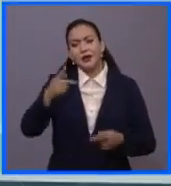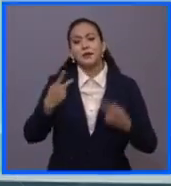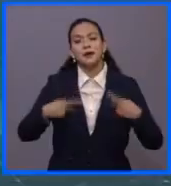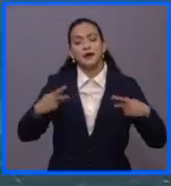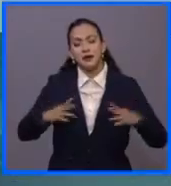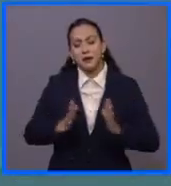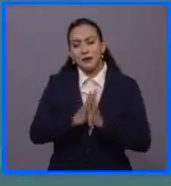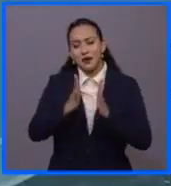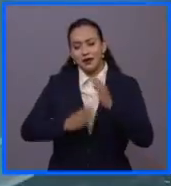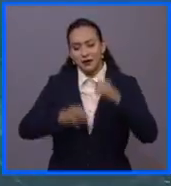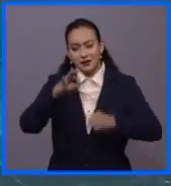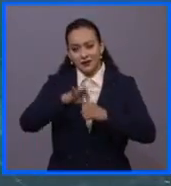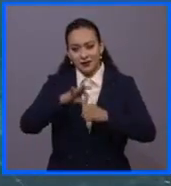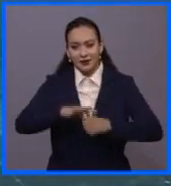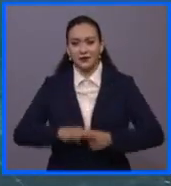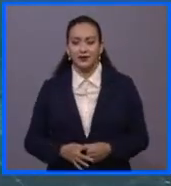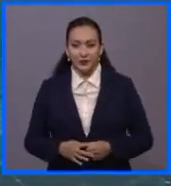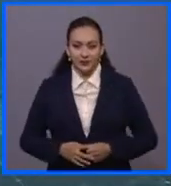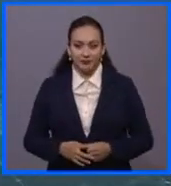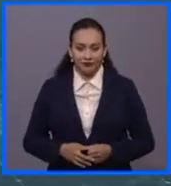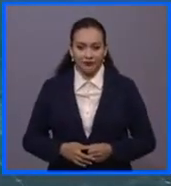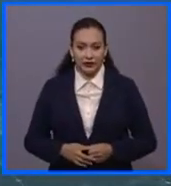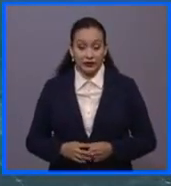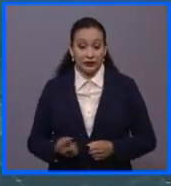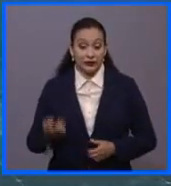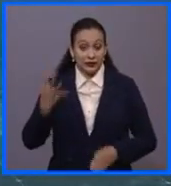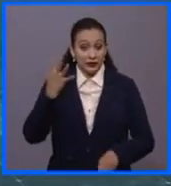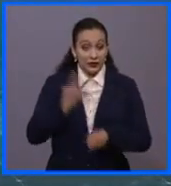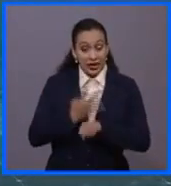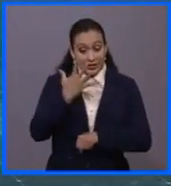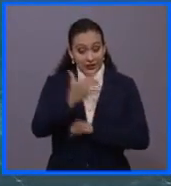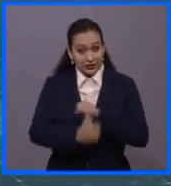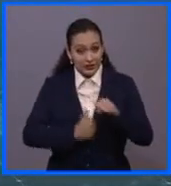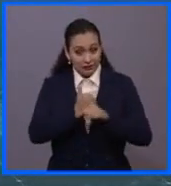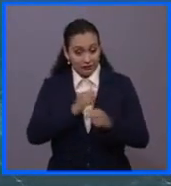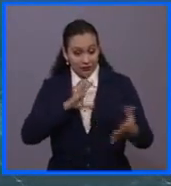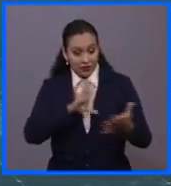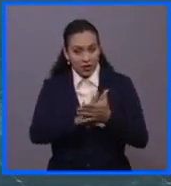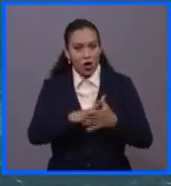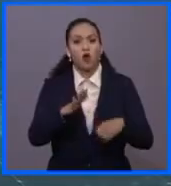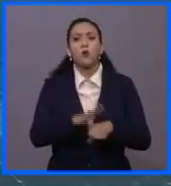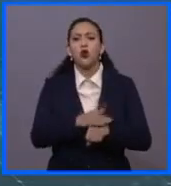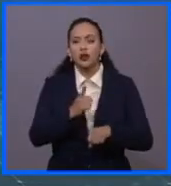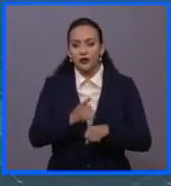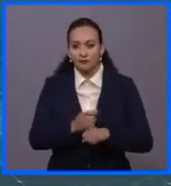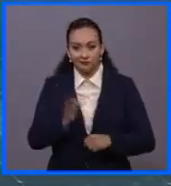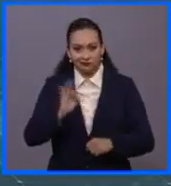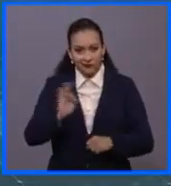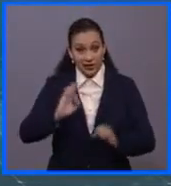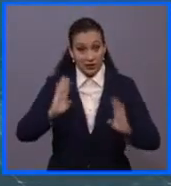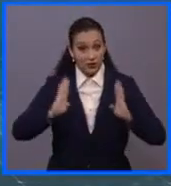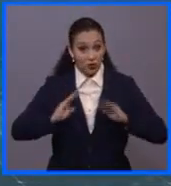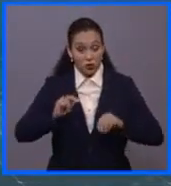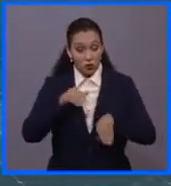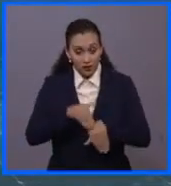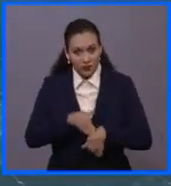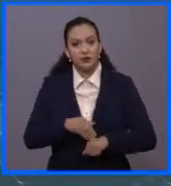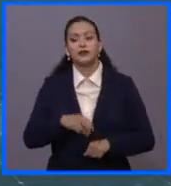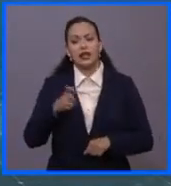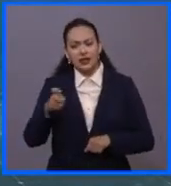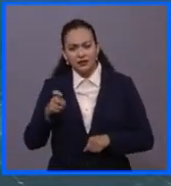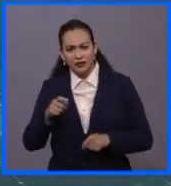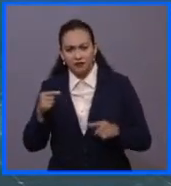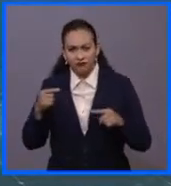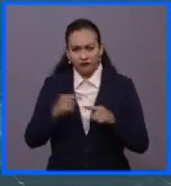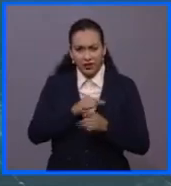Electoral. La pena de 5 años de cárcel para el delito de insubordinación militar no viola el principio